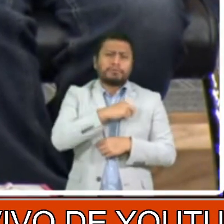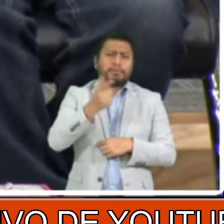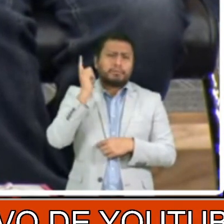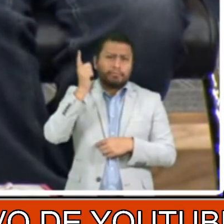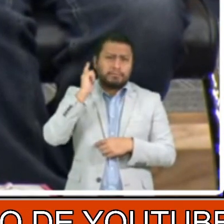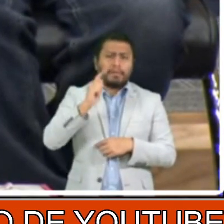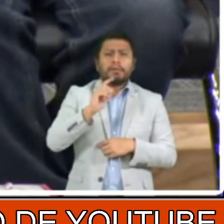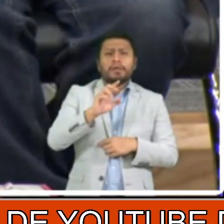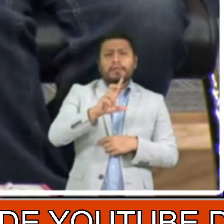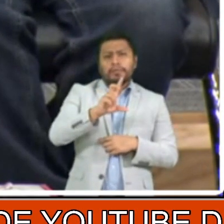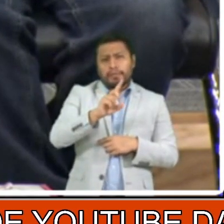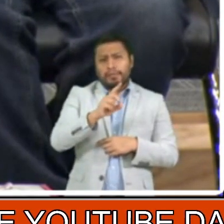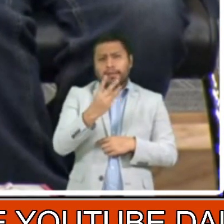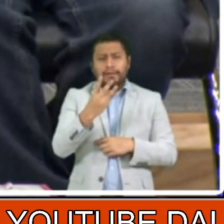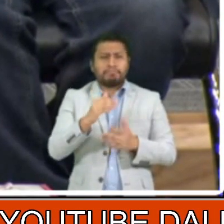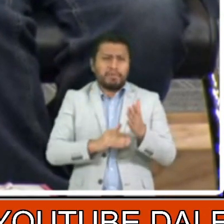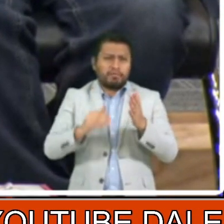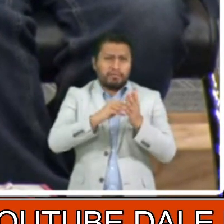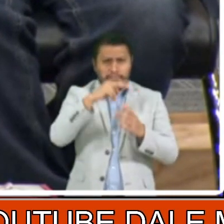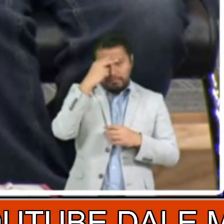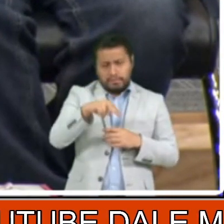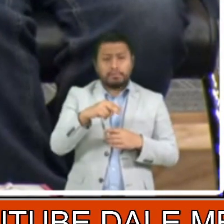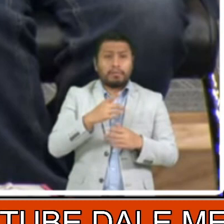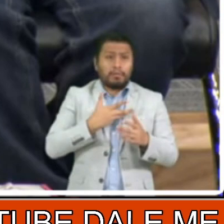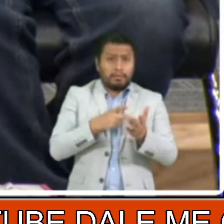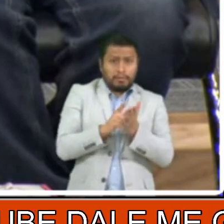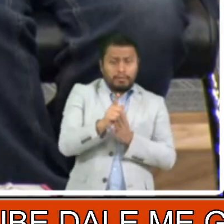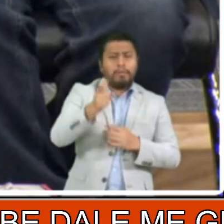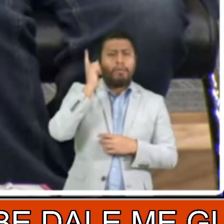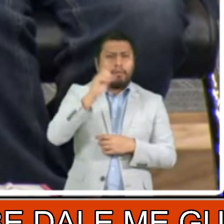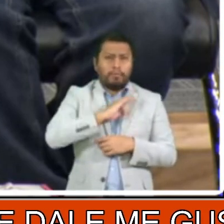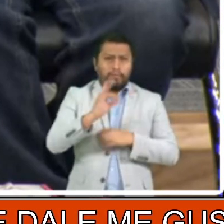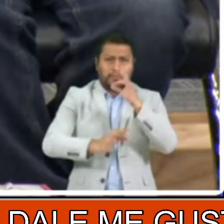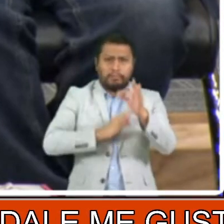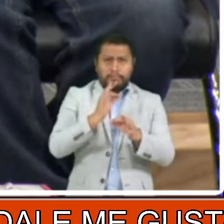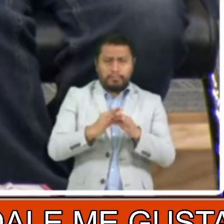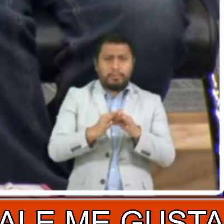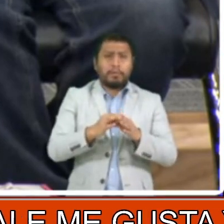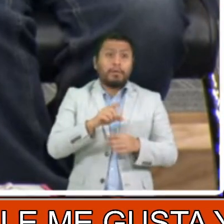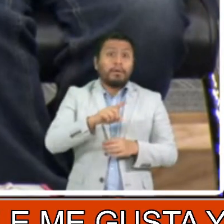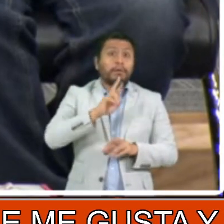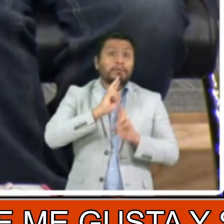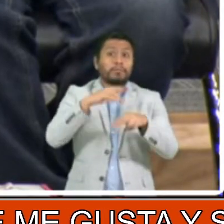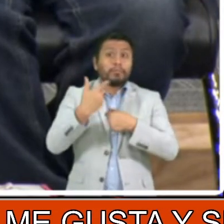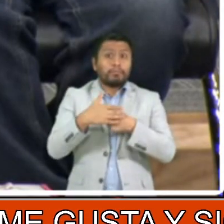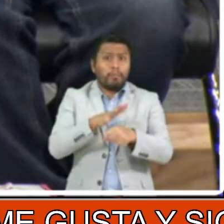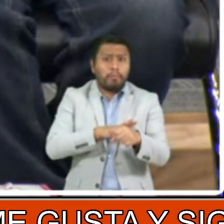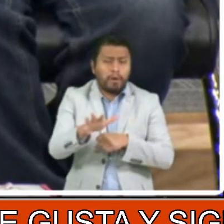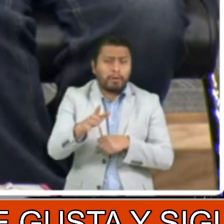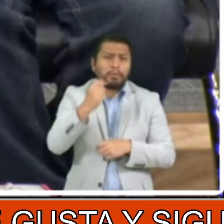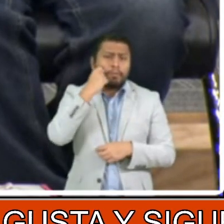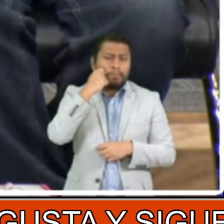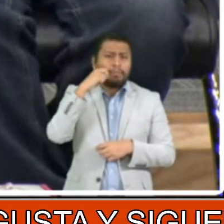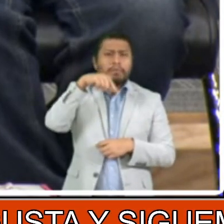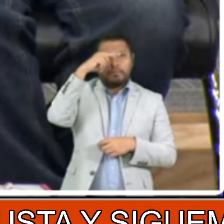millones de mexicanos que tienen derecho lo ejerzan de manera libre, directa e informada. Sea que sea el resultado, el pueblo de